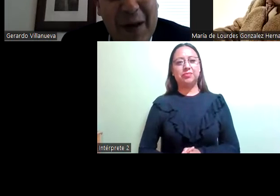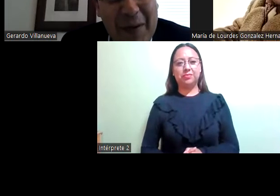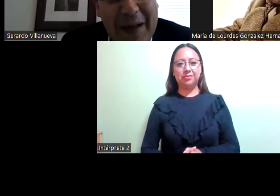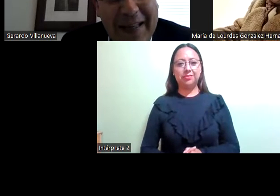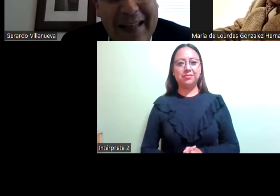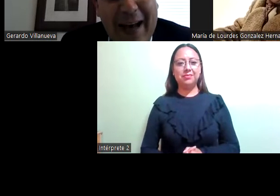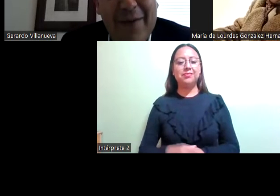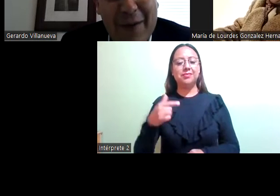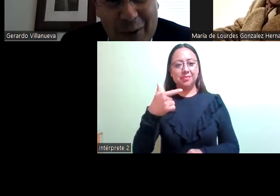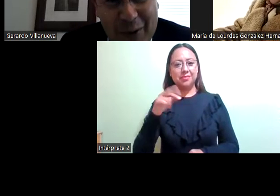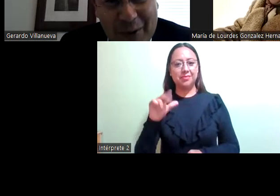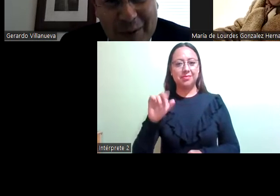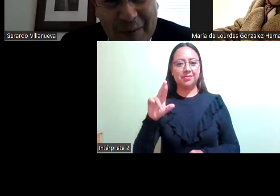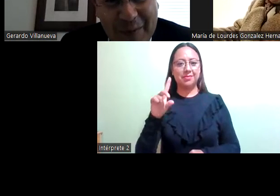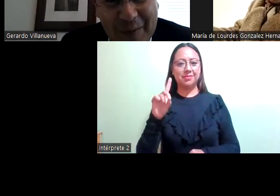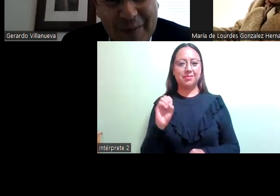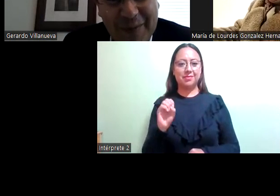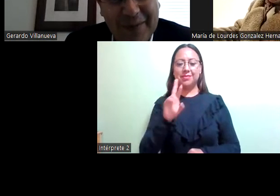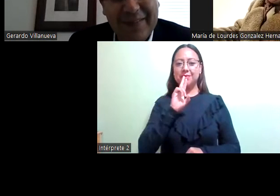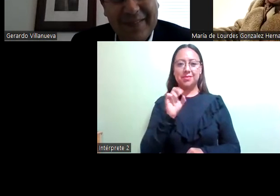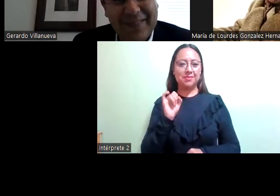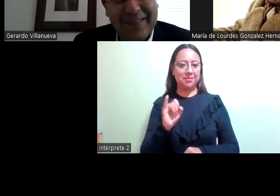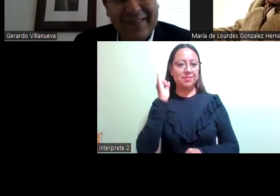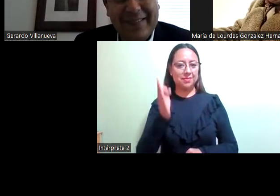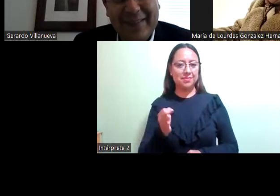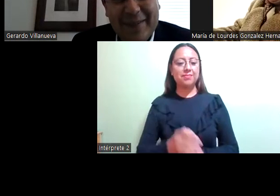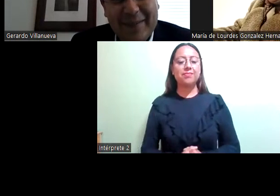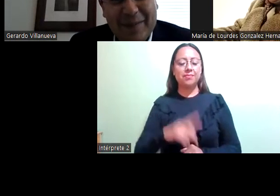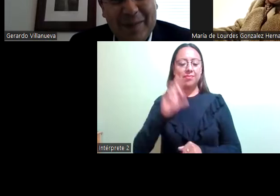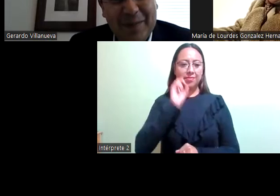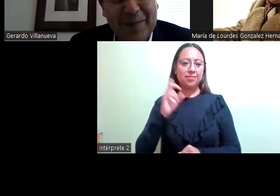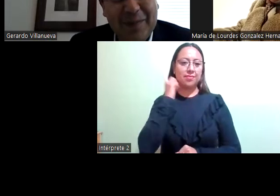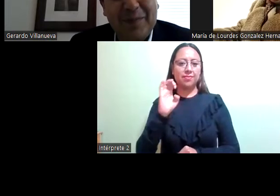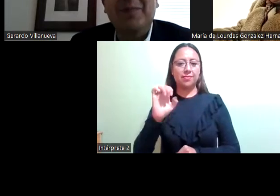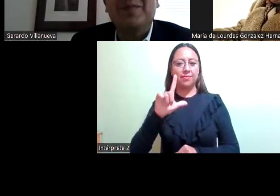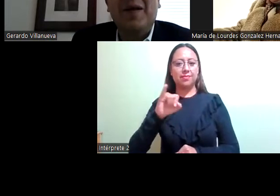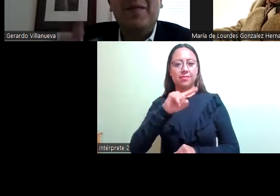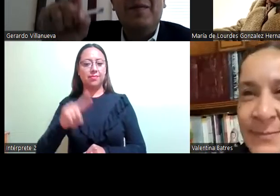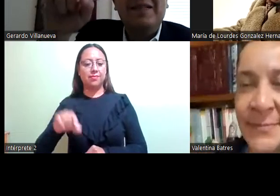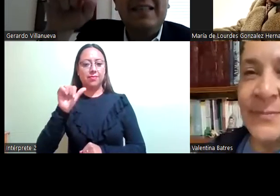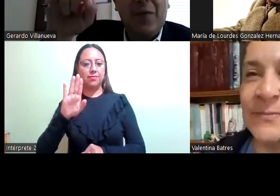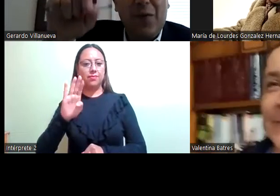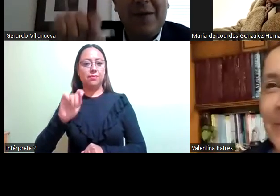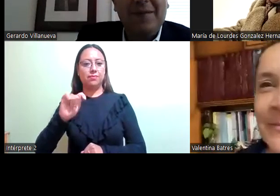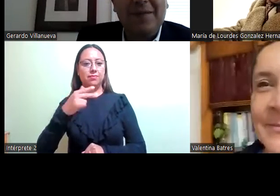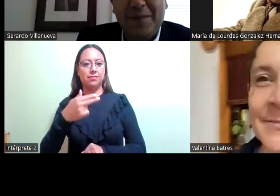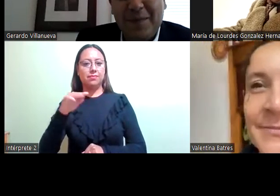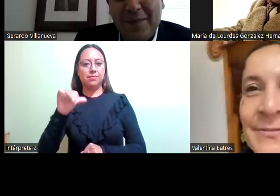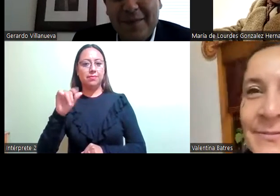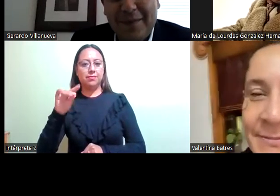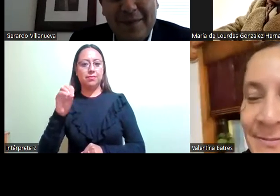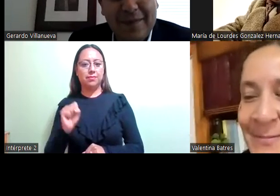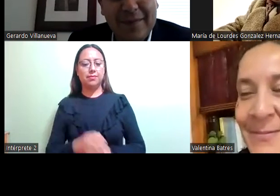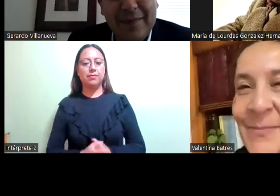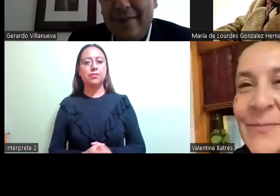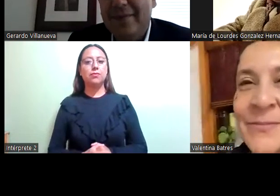Gerardo Villanueva, a favor. Diputada Elizabeth Mateos Hernández. La de la voz, diputada María